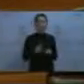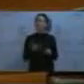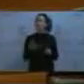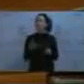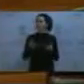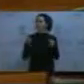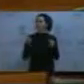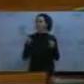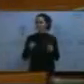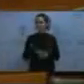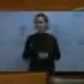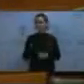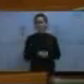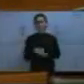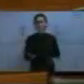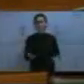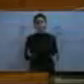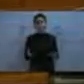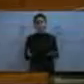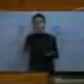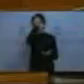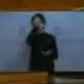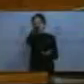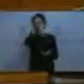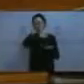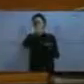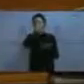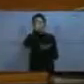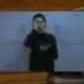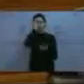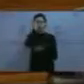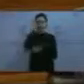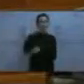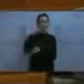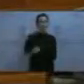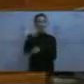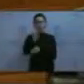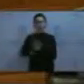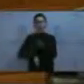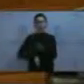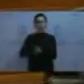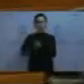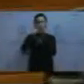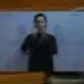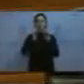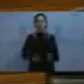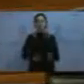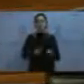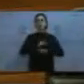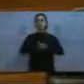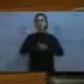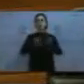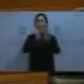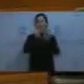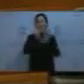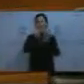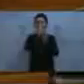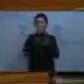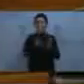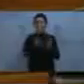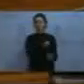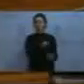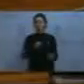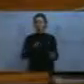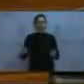acabo, presidente. No vamos a cambiar de opinión. Tenemos claro que el cumplimiento de la ley y el cumplimiento del Estatuto de Autonomía es innegociable.